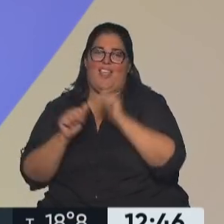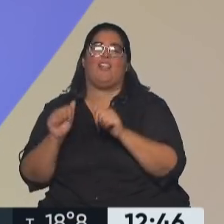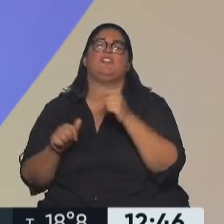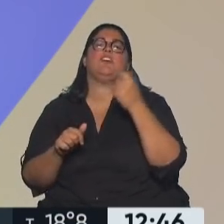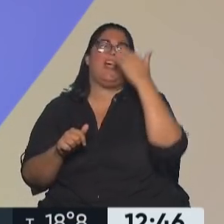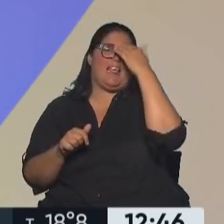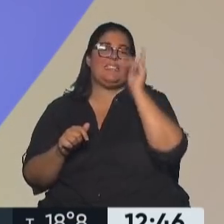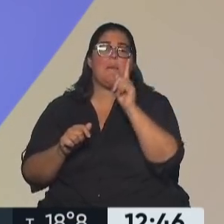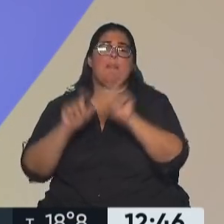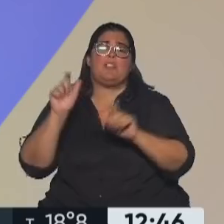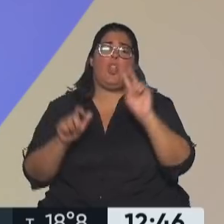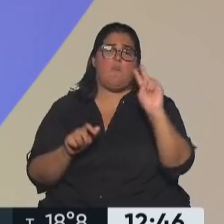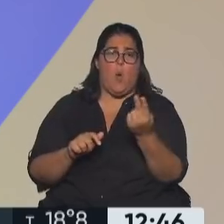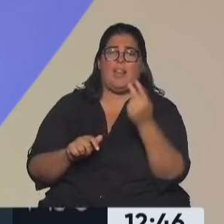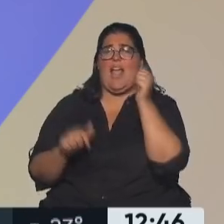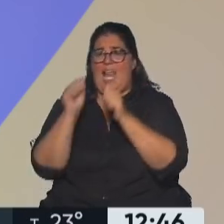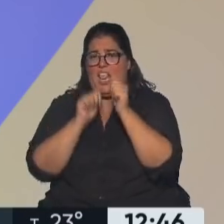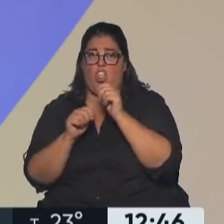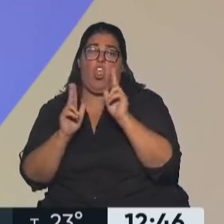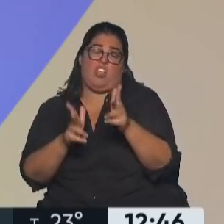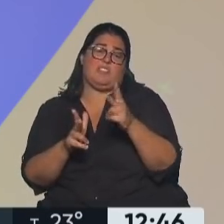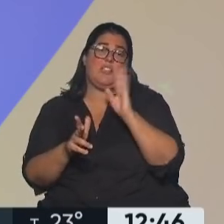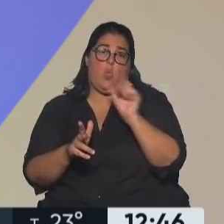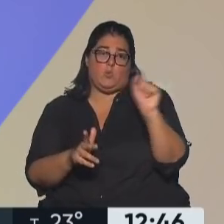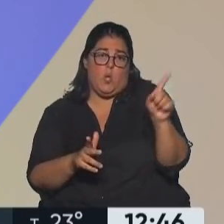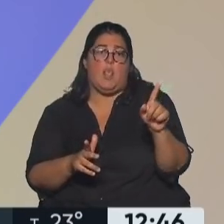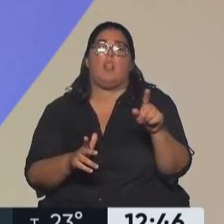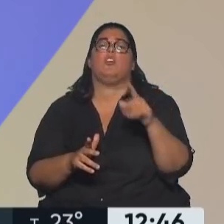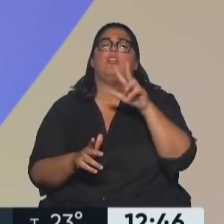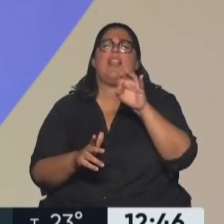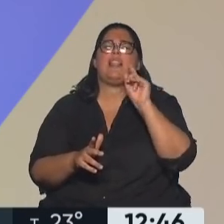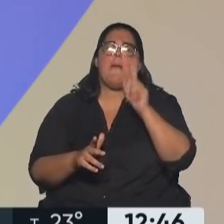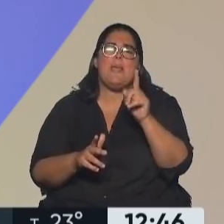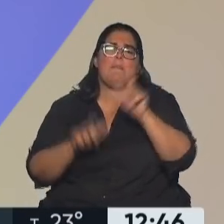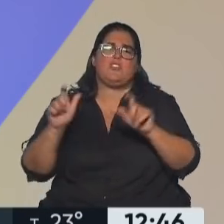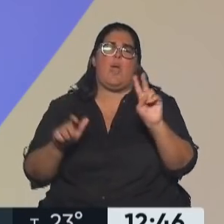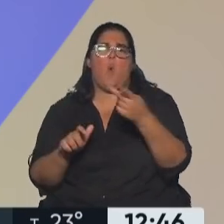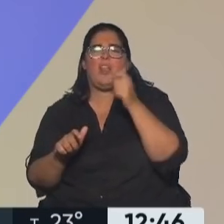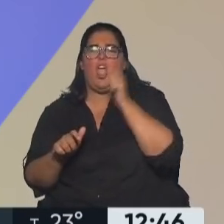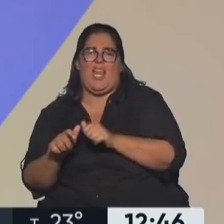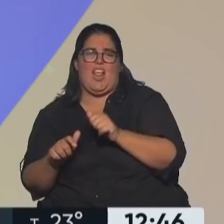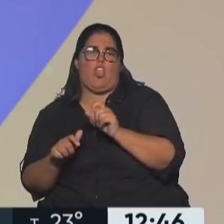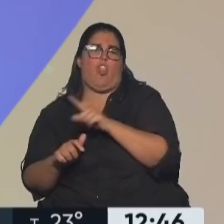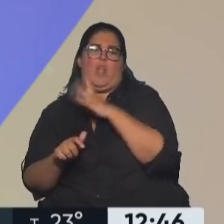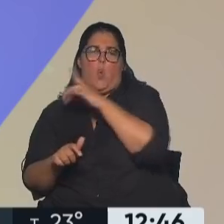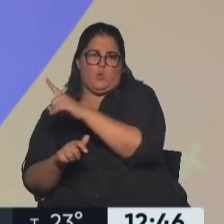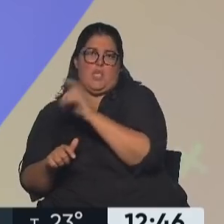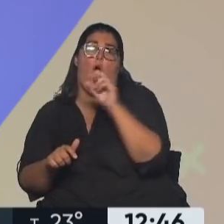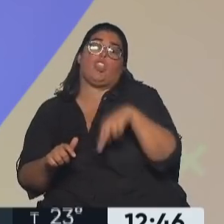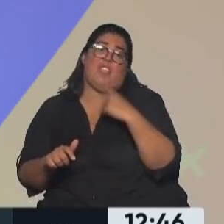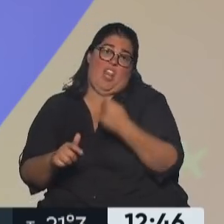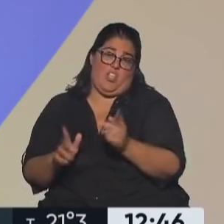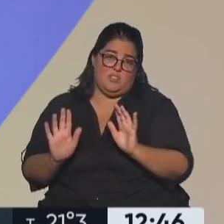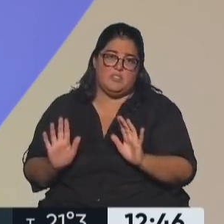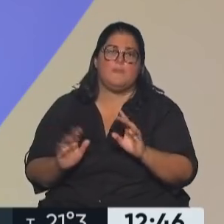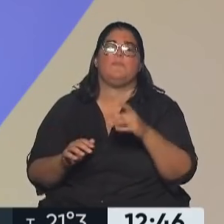15.000 entre muertos y heridos. La OTAN asegura que hay más de 30.000 entre muertos y heridos en el frente ruso y 16.100